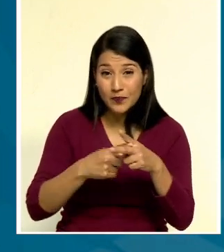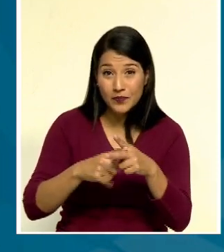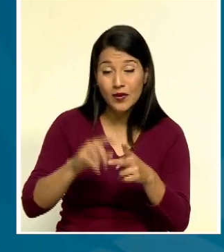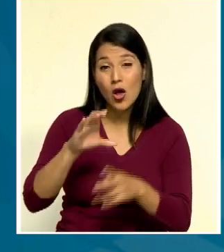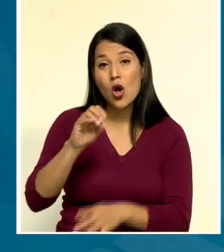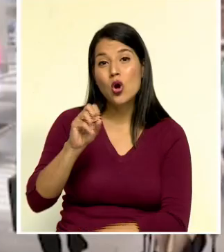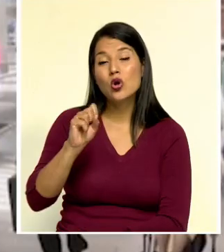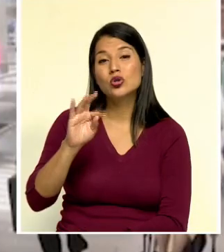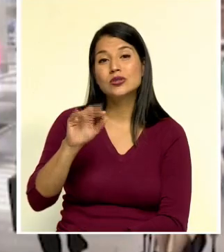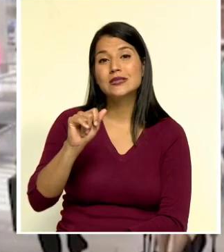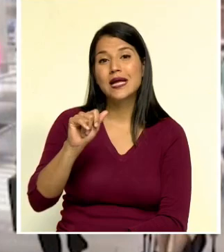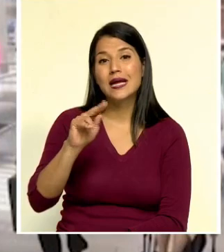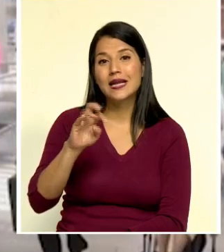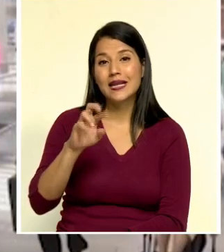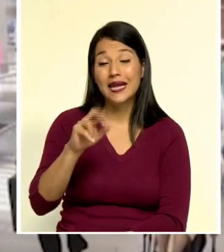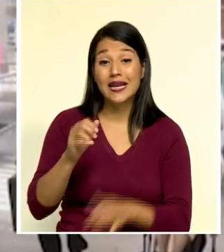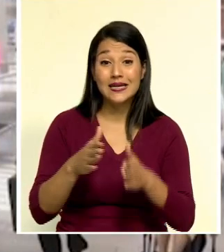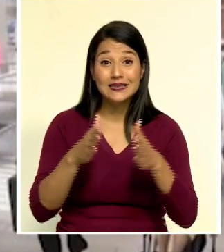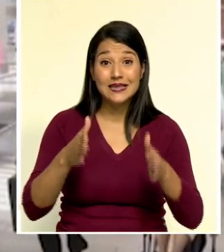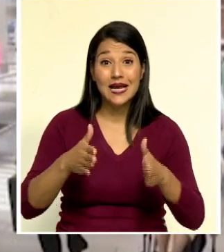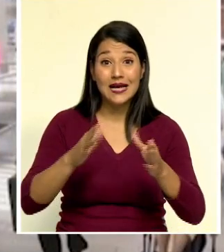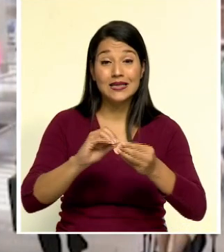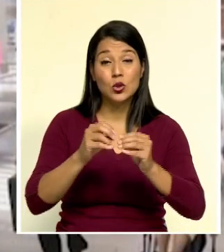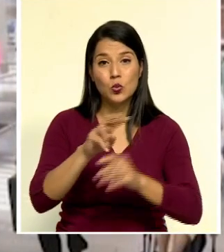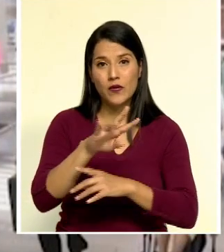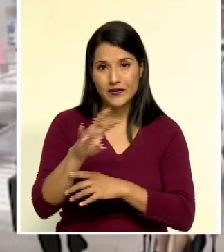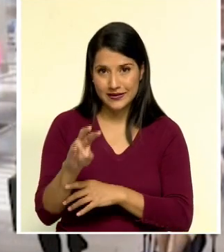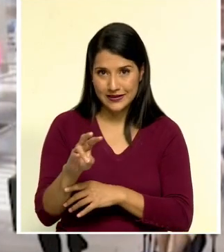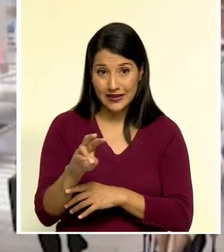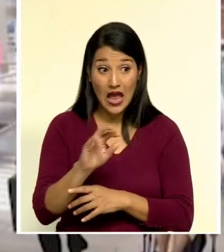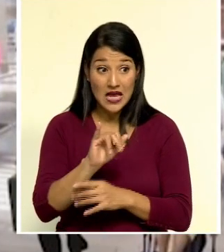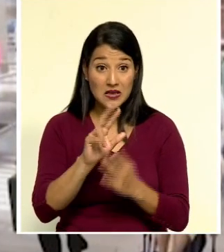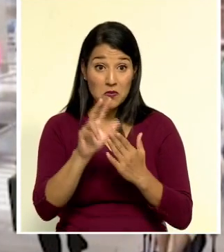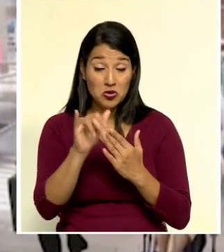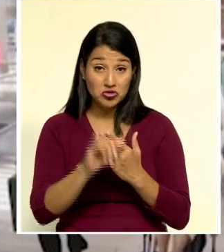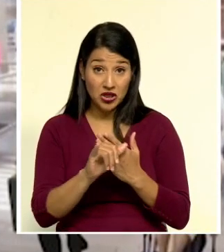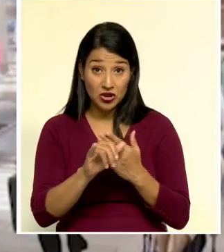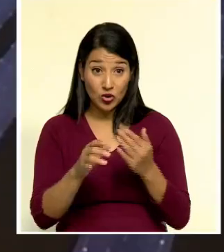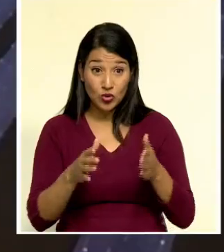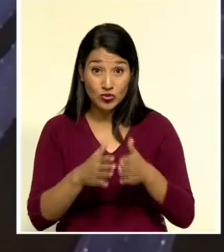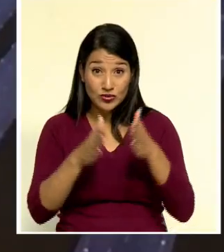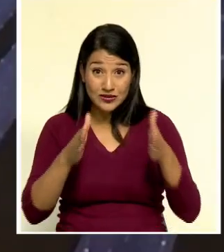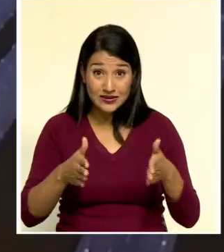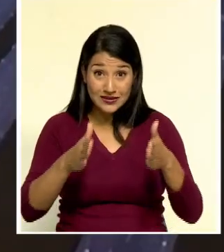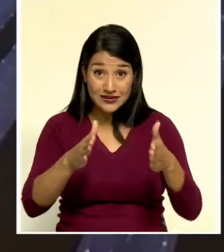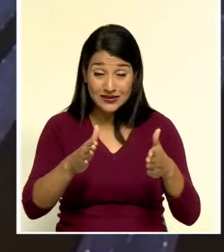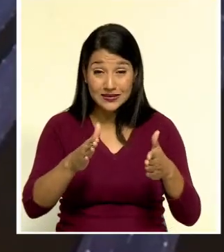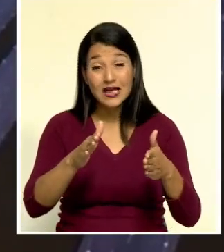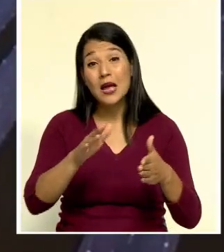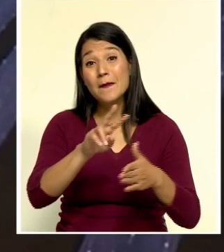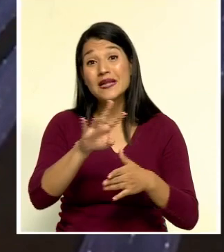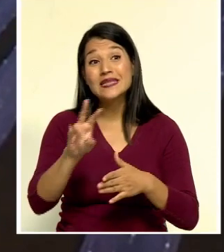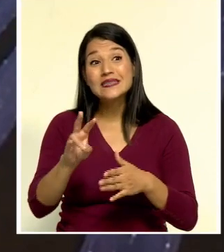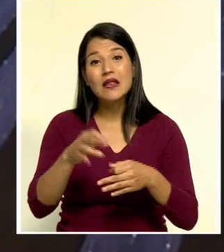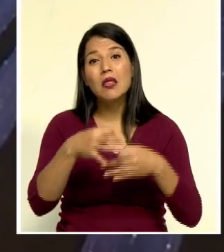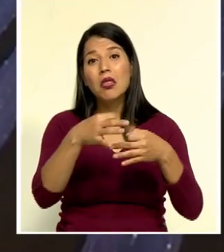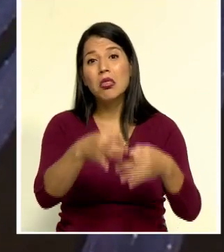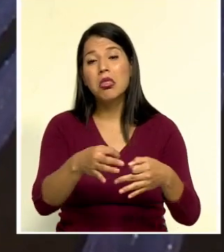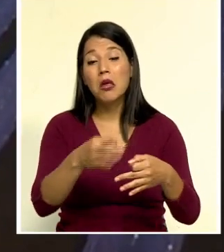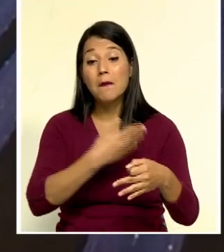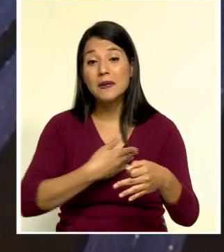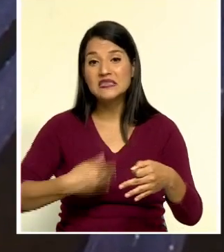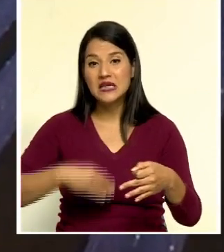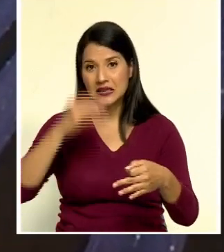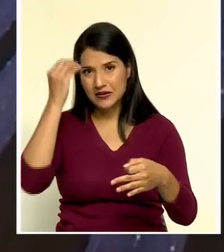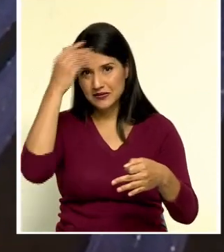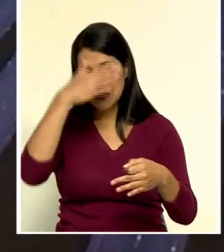ruta 27. Un proyecto que el gobierno de Carlos Alvarado decidió dejar de lado fue la construcción del nuevo aeropuerto en Orotina, el cual había sido